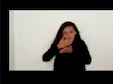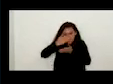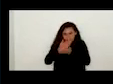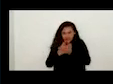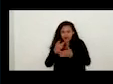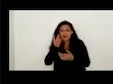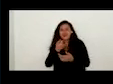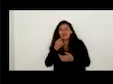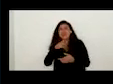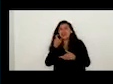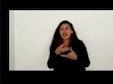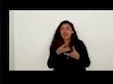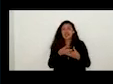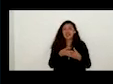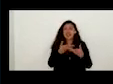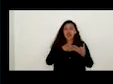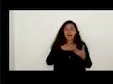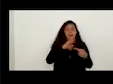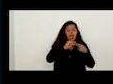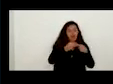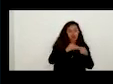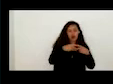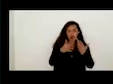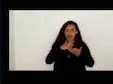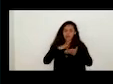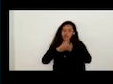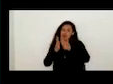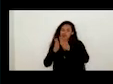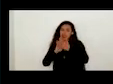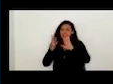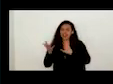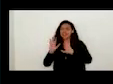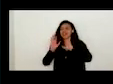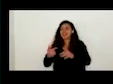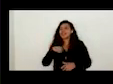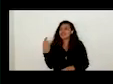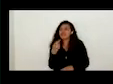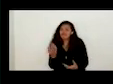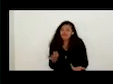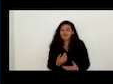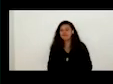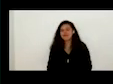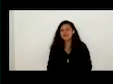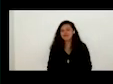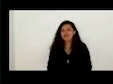y mis frijoles y mi tortilla, que serían el carbohidrato que vemos acá.